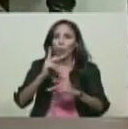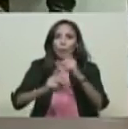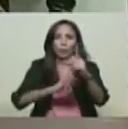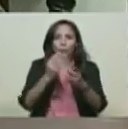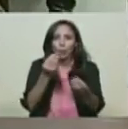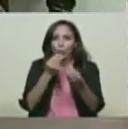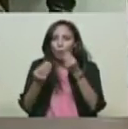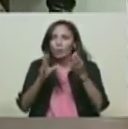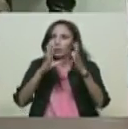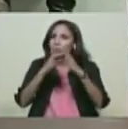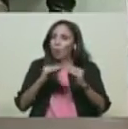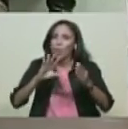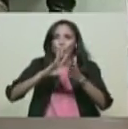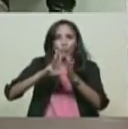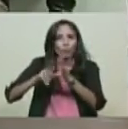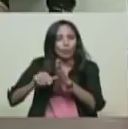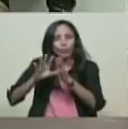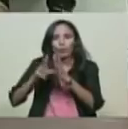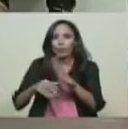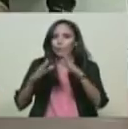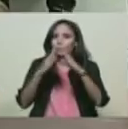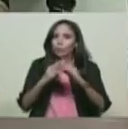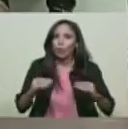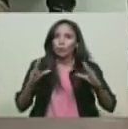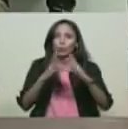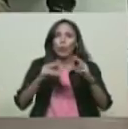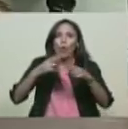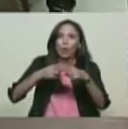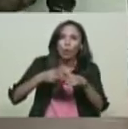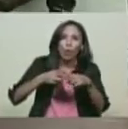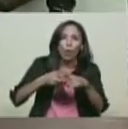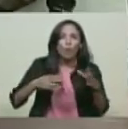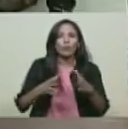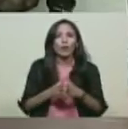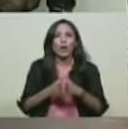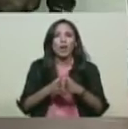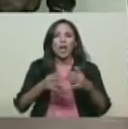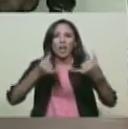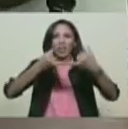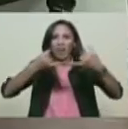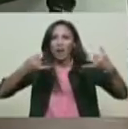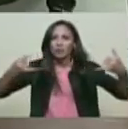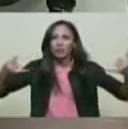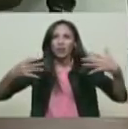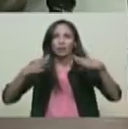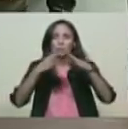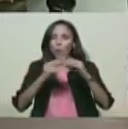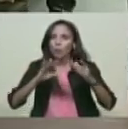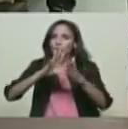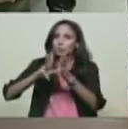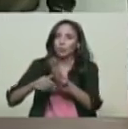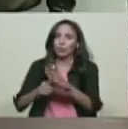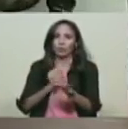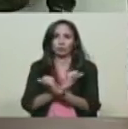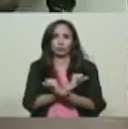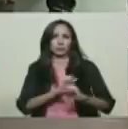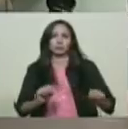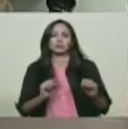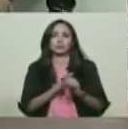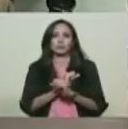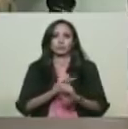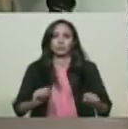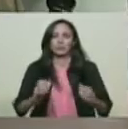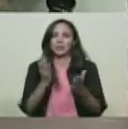alimenticios. Todo. Cobre, el cobre. Los cables robados. Mafias que nos hacen